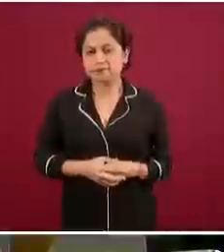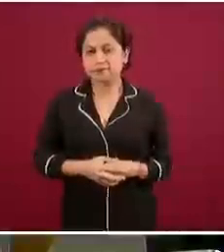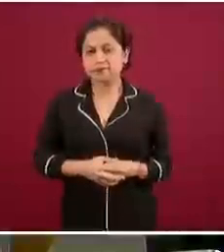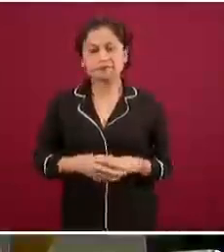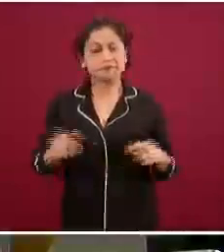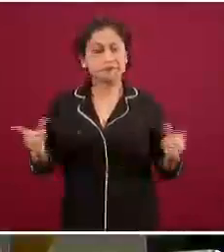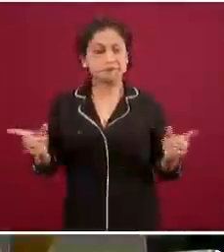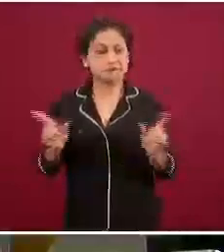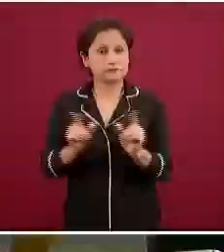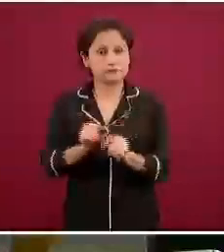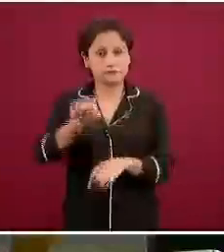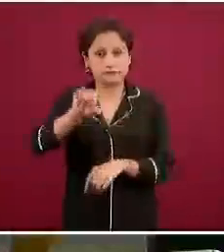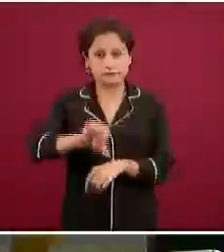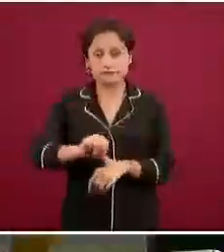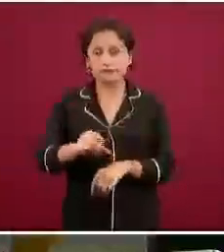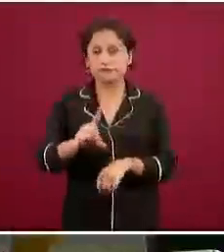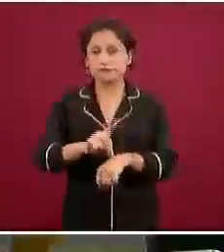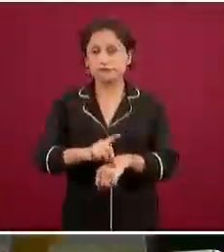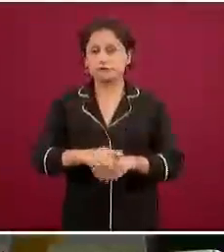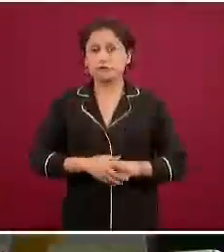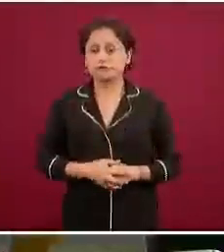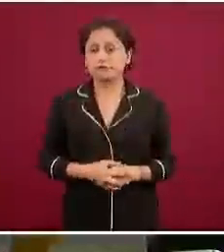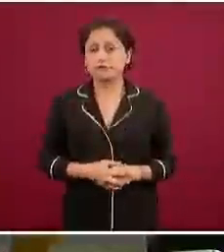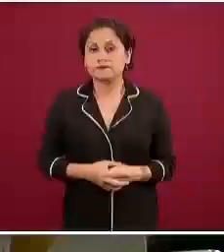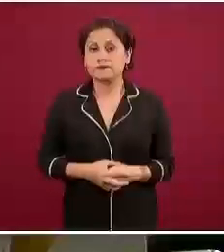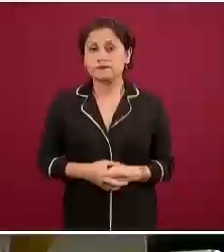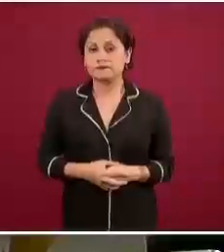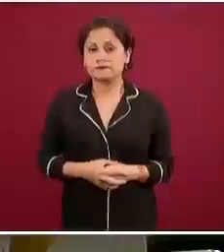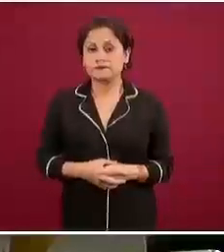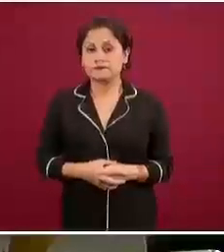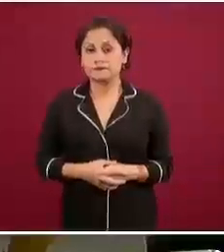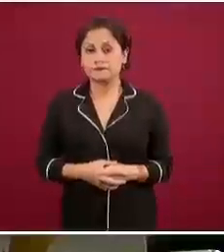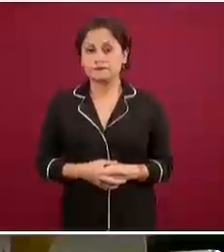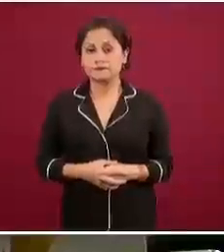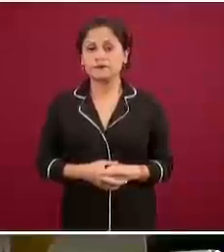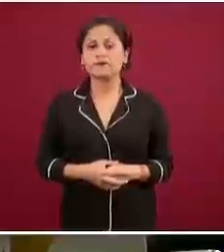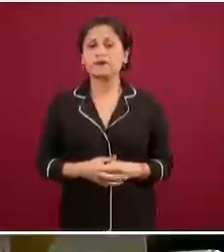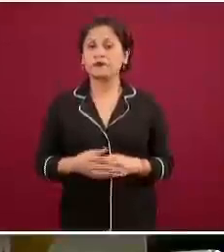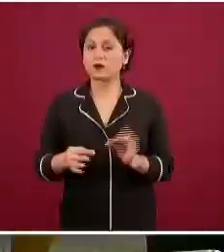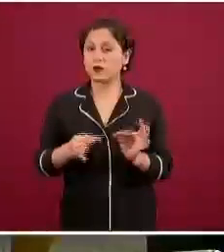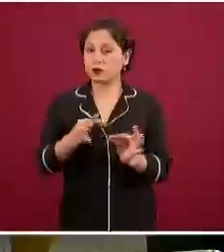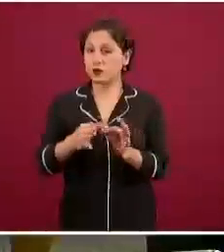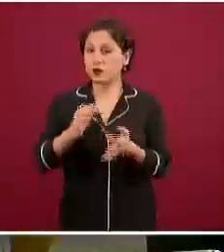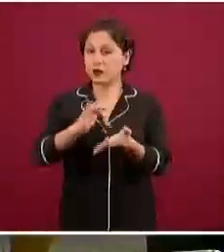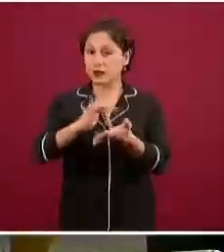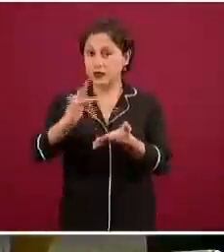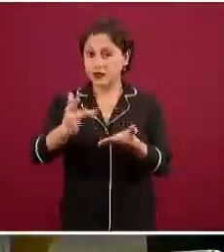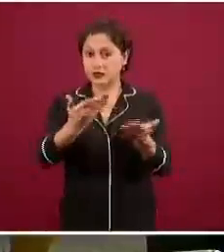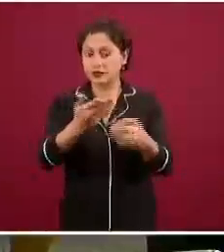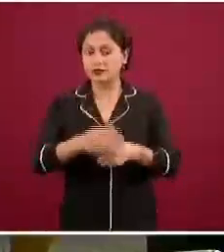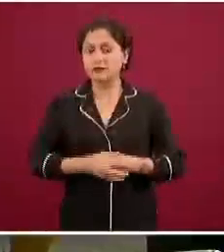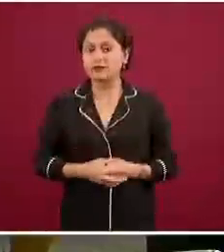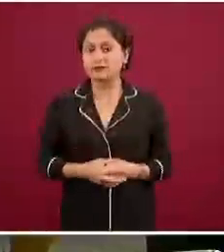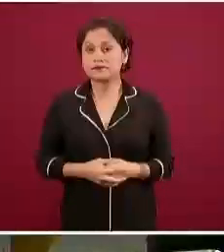el panorama de hoy. Perfecto. Muchas gracias, doctora Lomía.